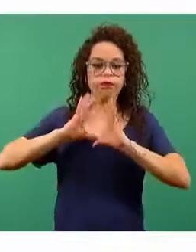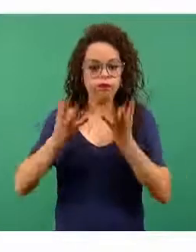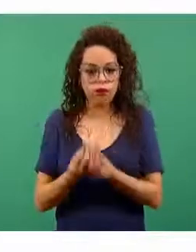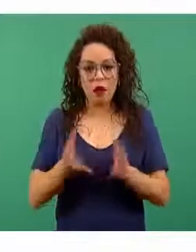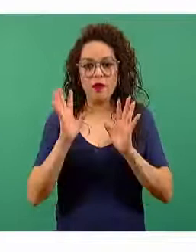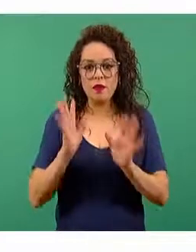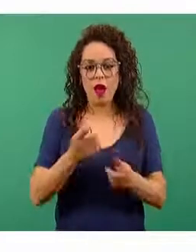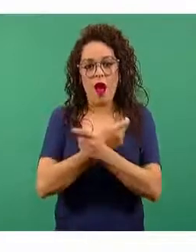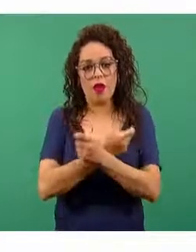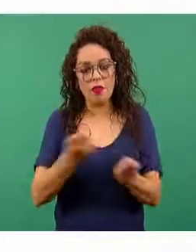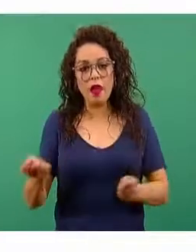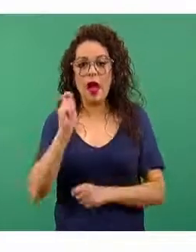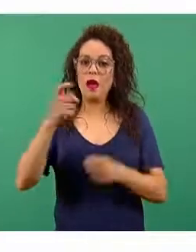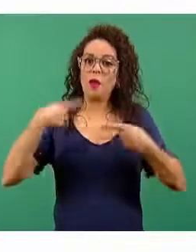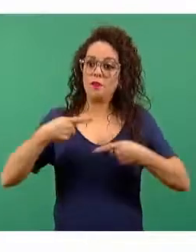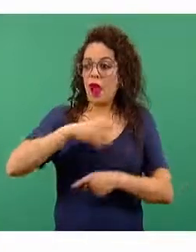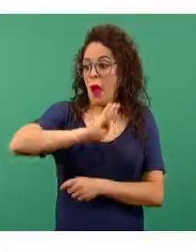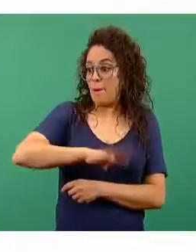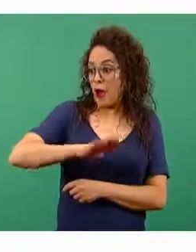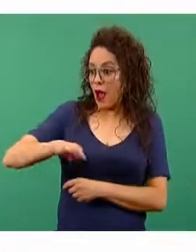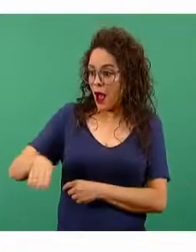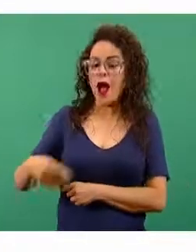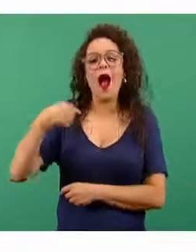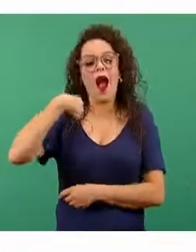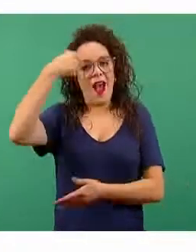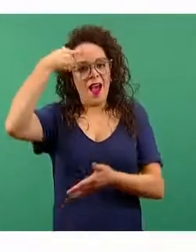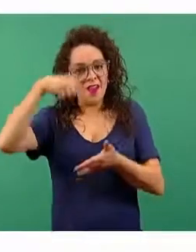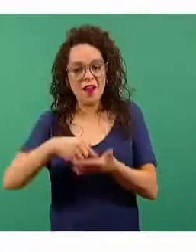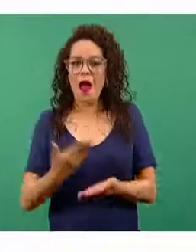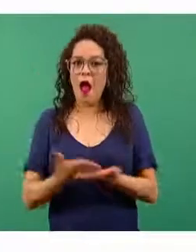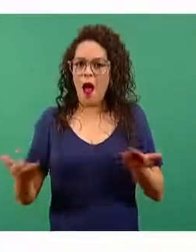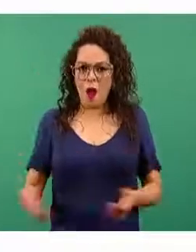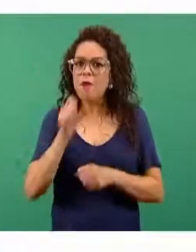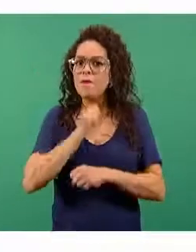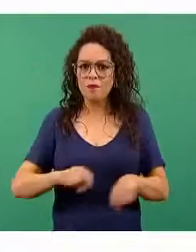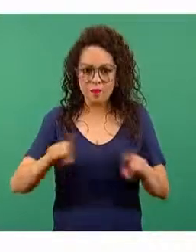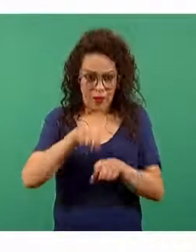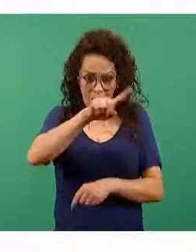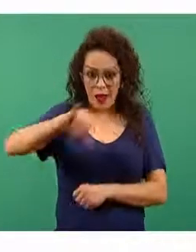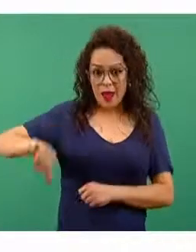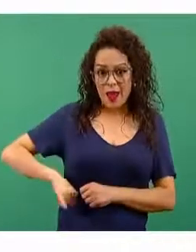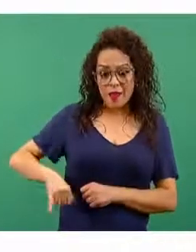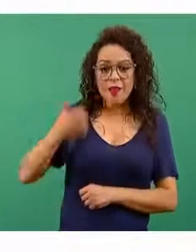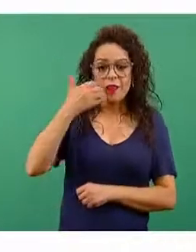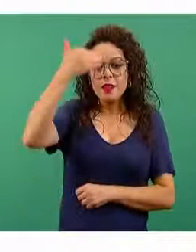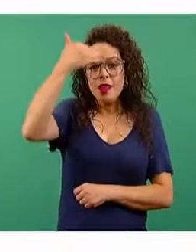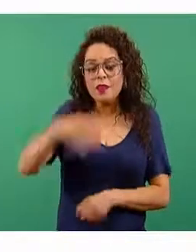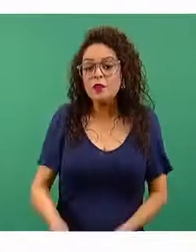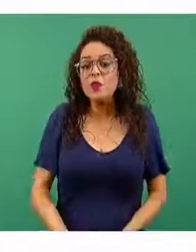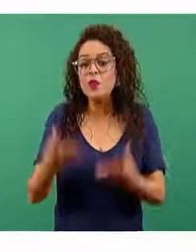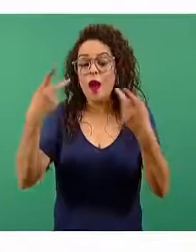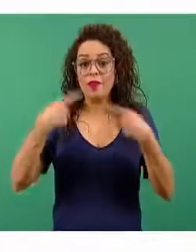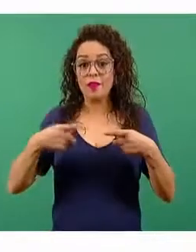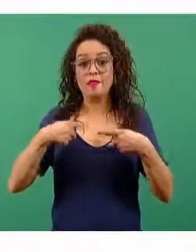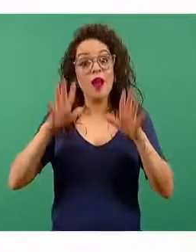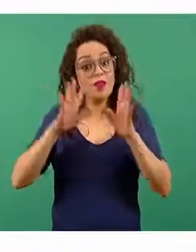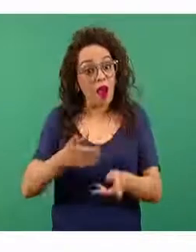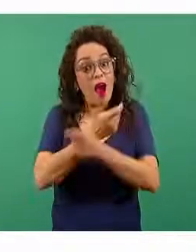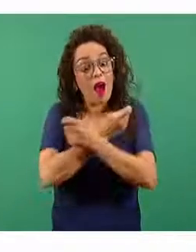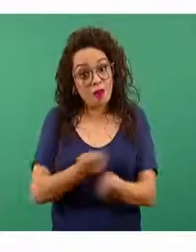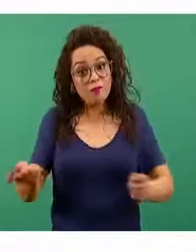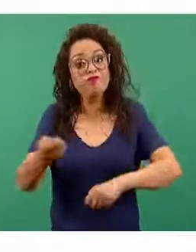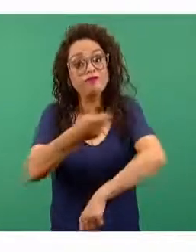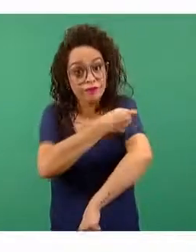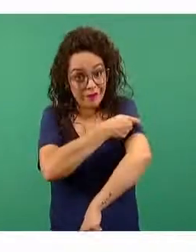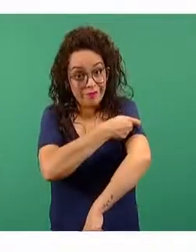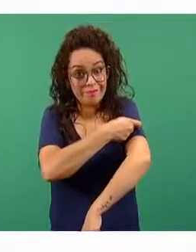lamentables defunciones. Entonces, suponemos que ahora van a estar interesados en presentar la cifra récord de vacunación. Y veremos,